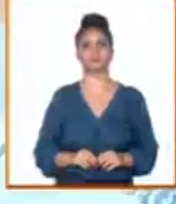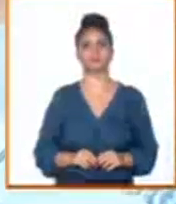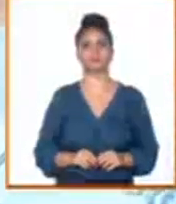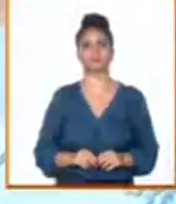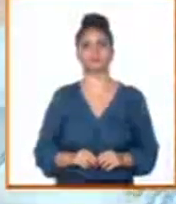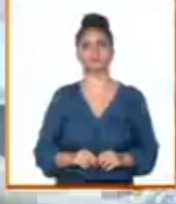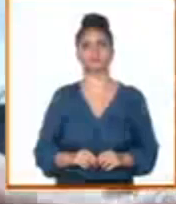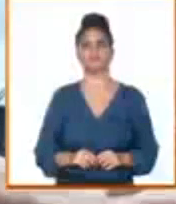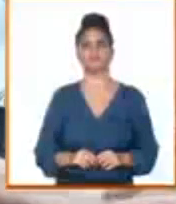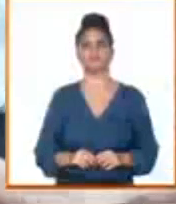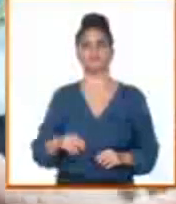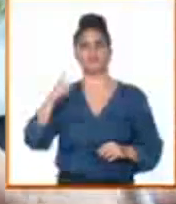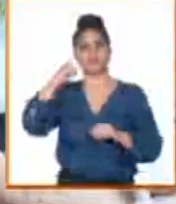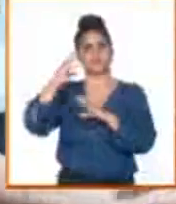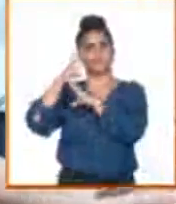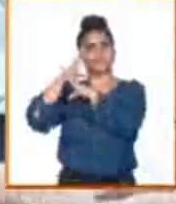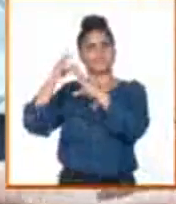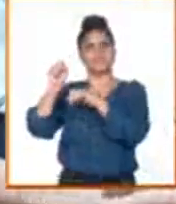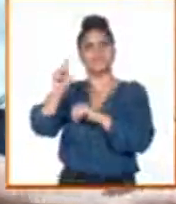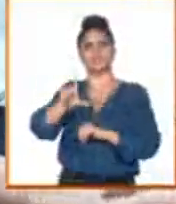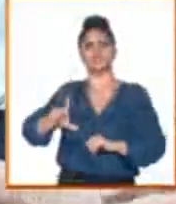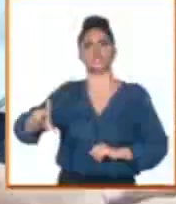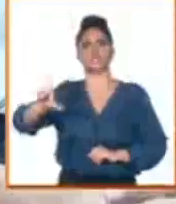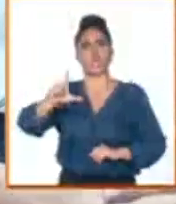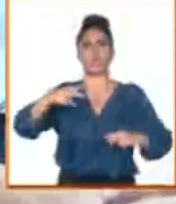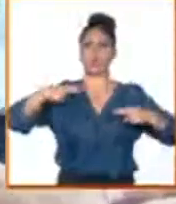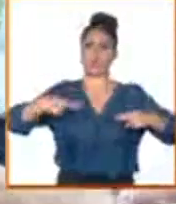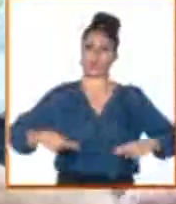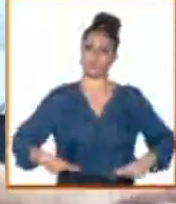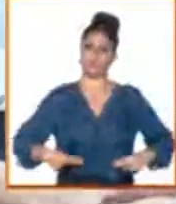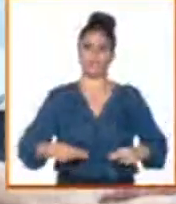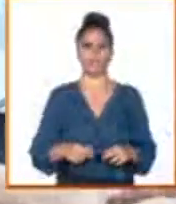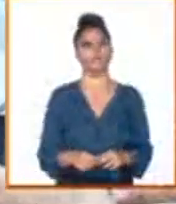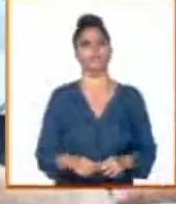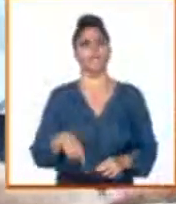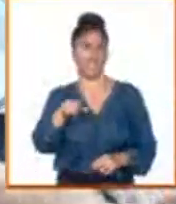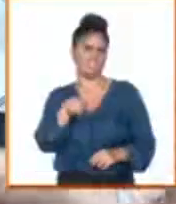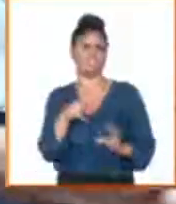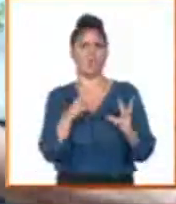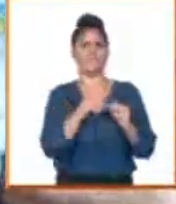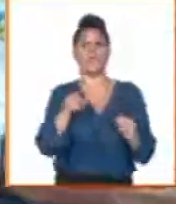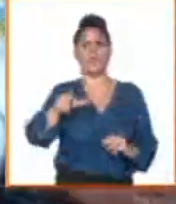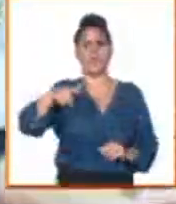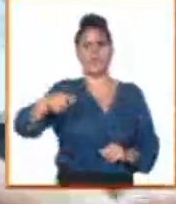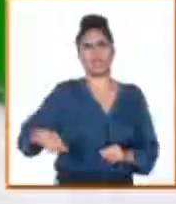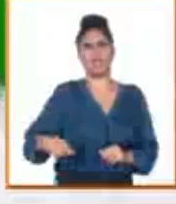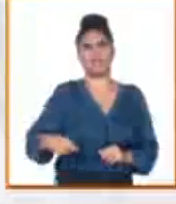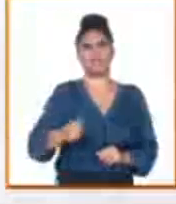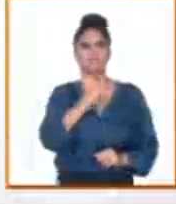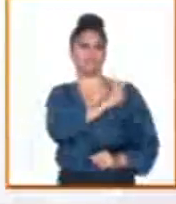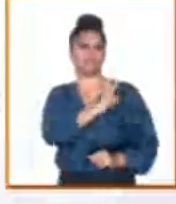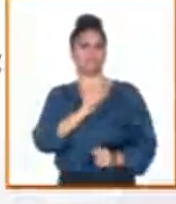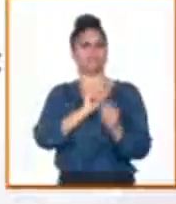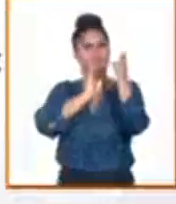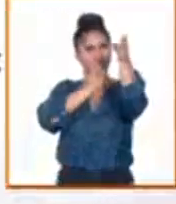sociales y humanísticas. Y consideramos que en este sentido también es una ley de vanguardia.